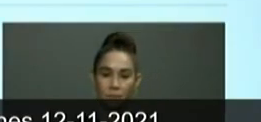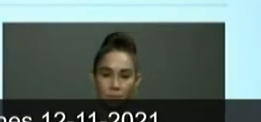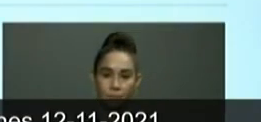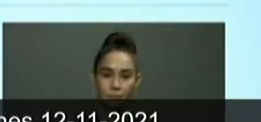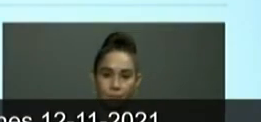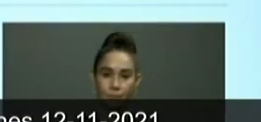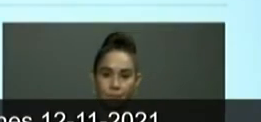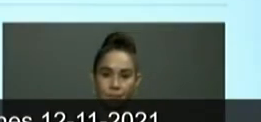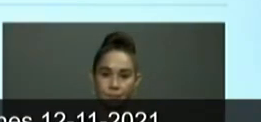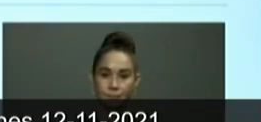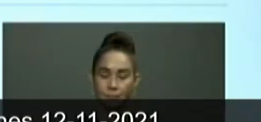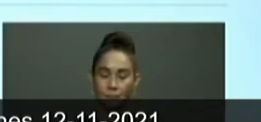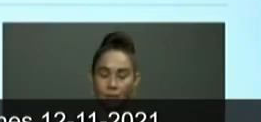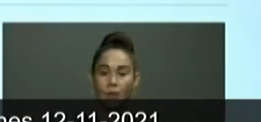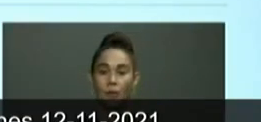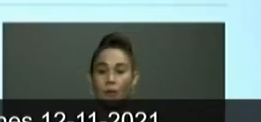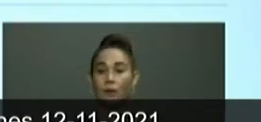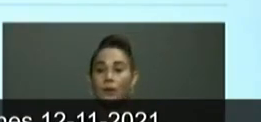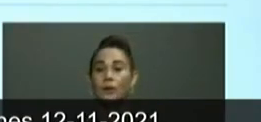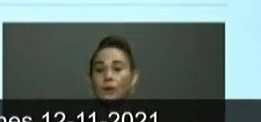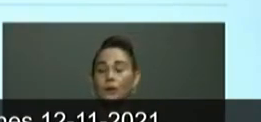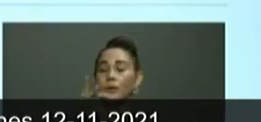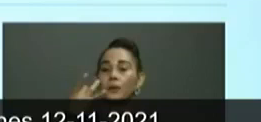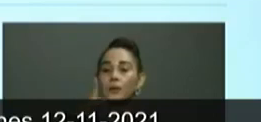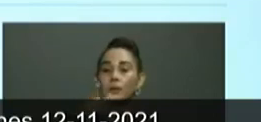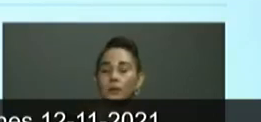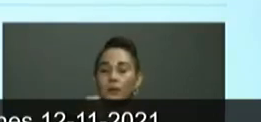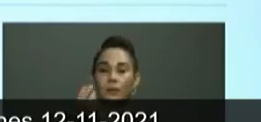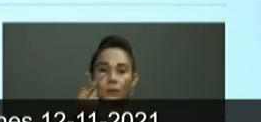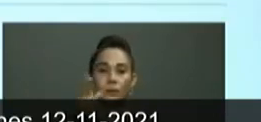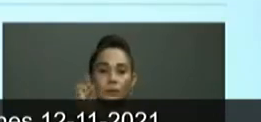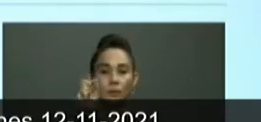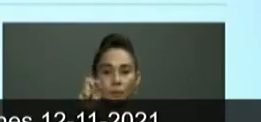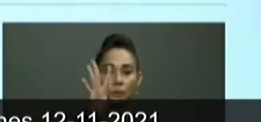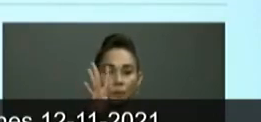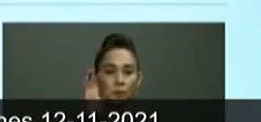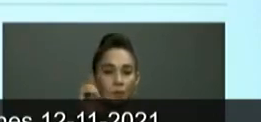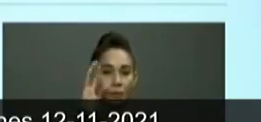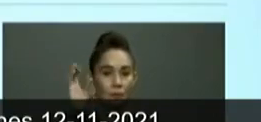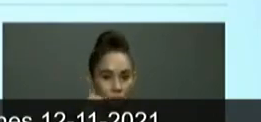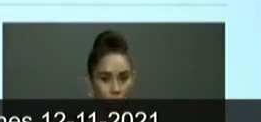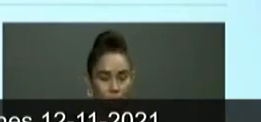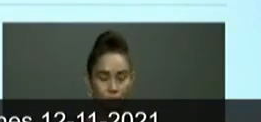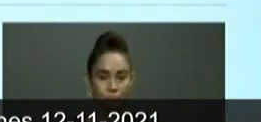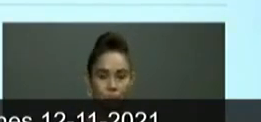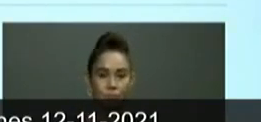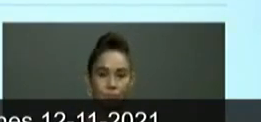acá está. En el 2018 eso era un 12.50%.